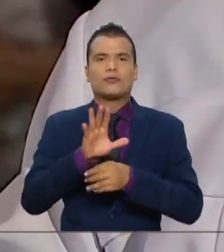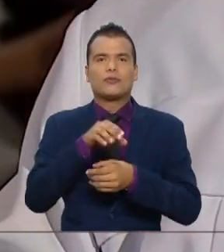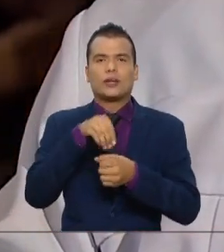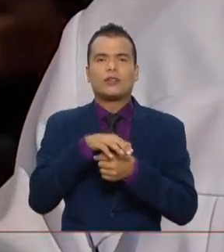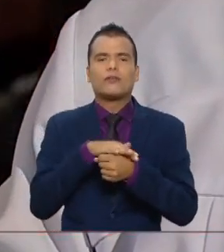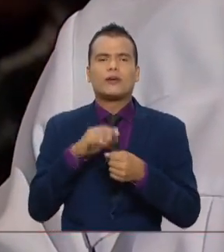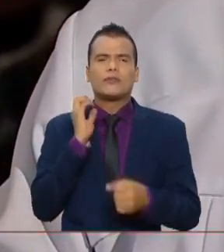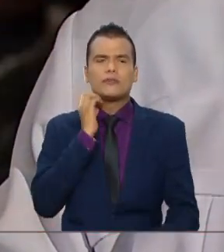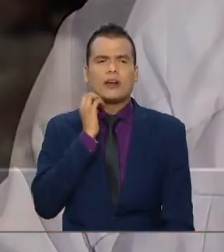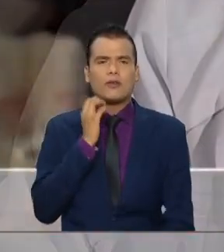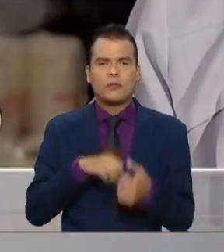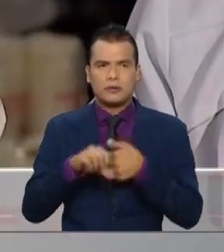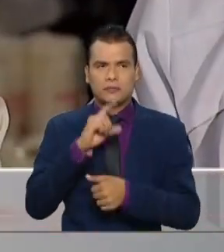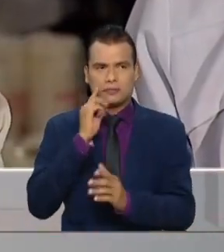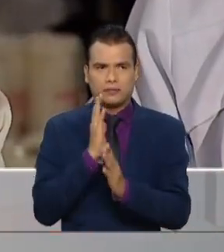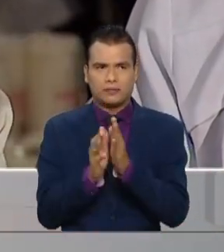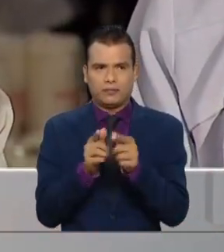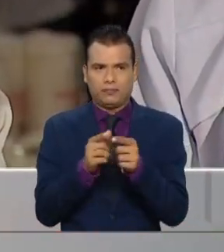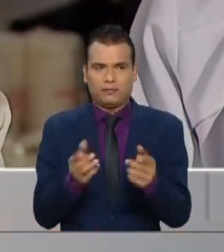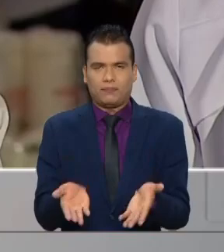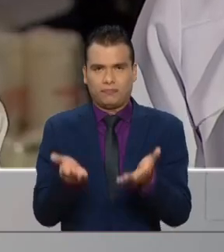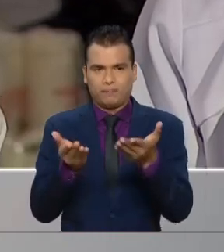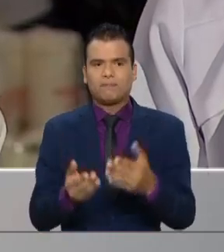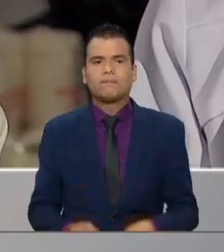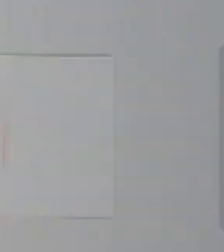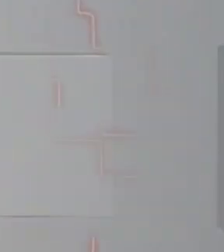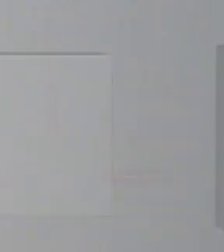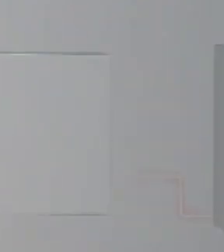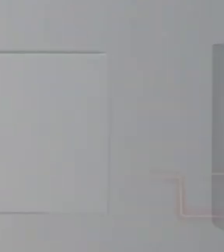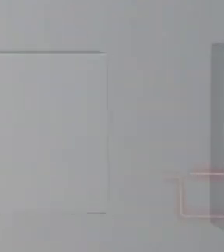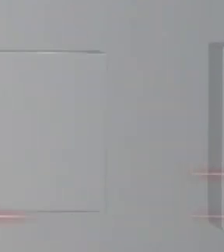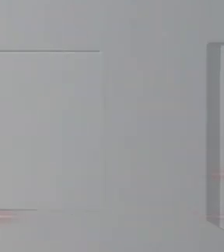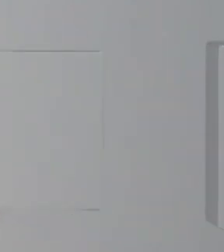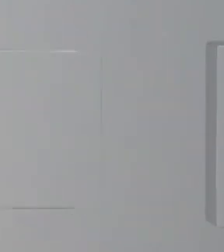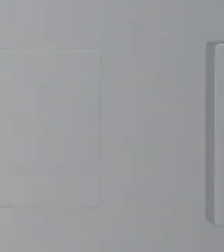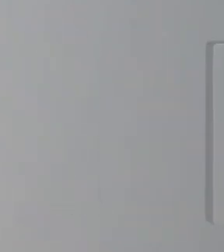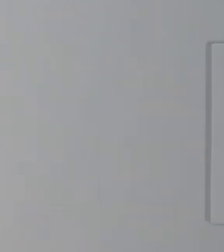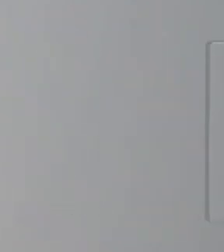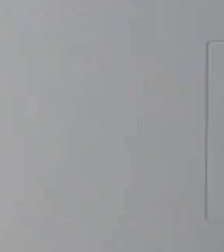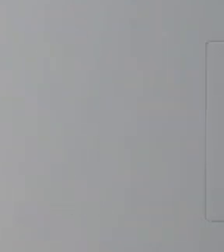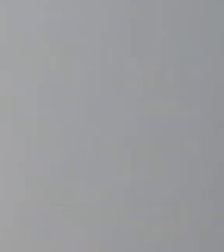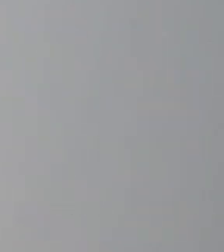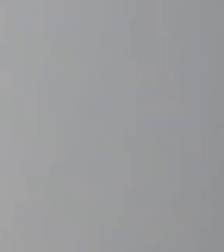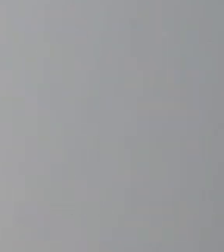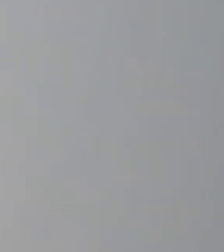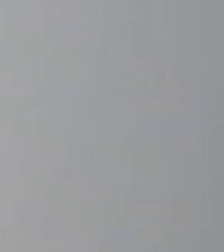barrio Salomia. Sigan ustedes, Stefa, con más información en estudio.